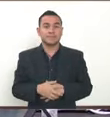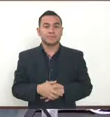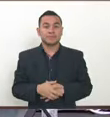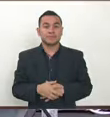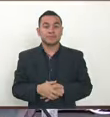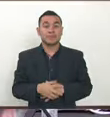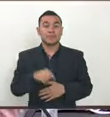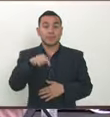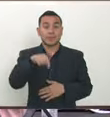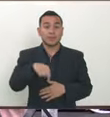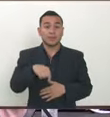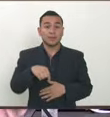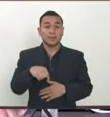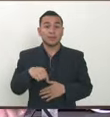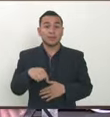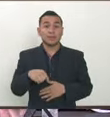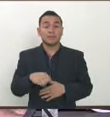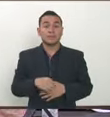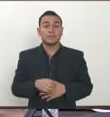este día tuvimos